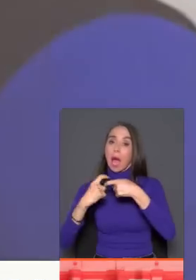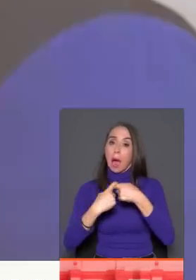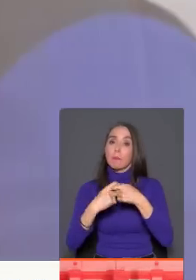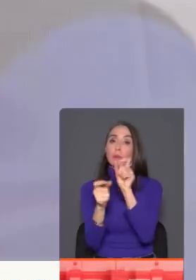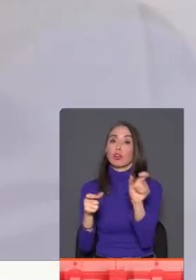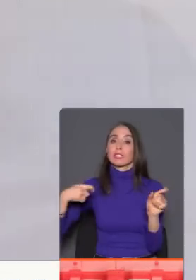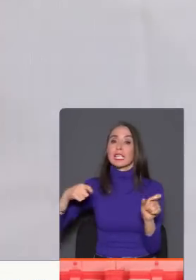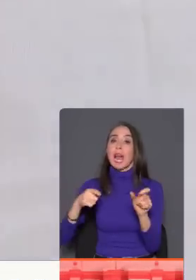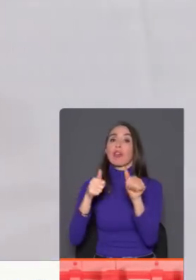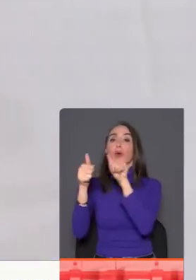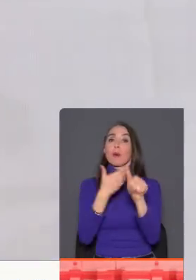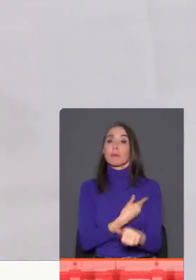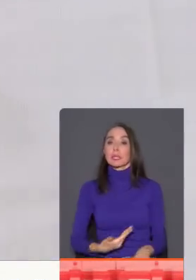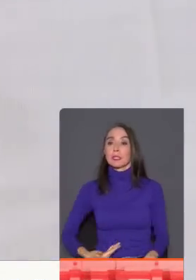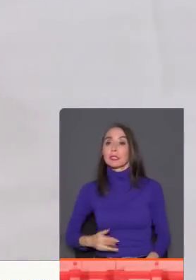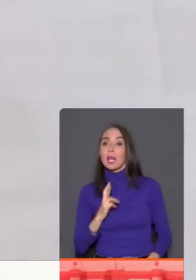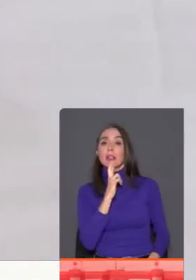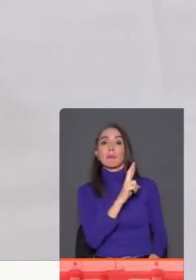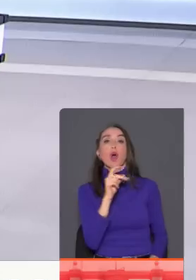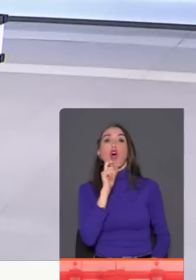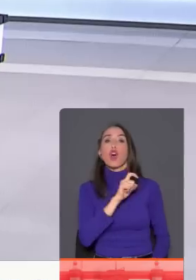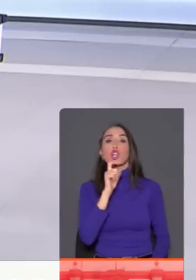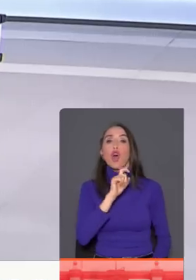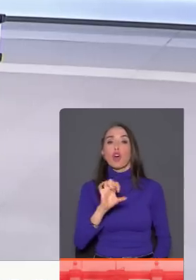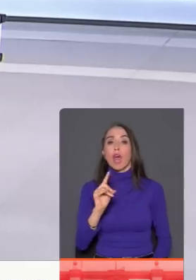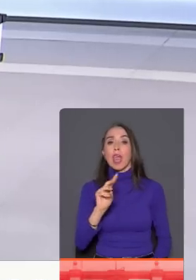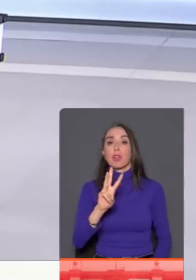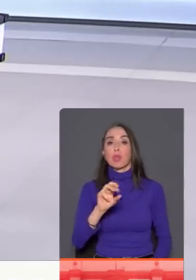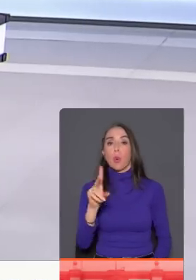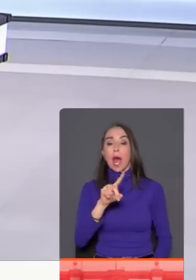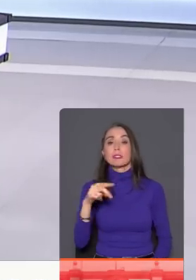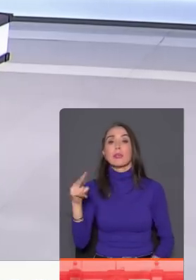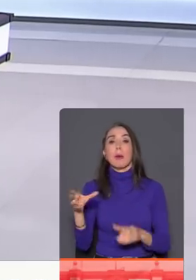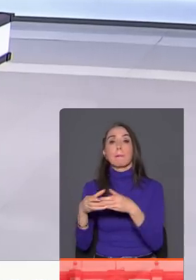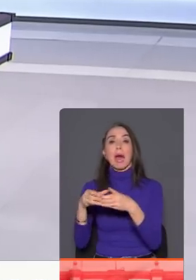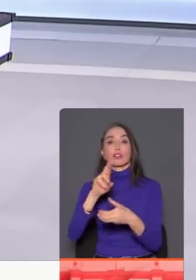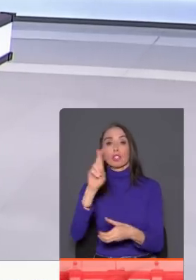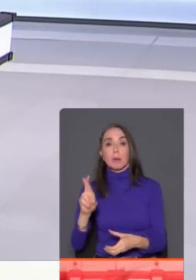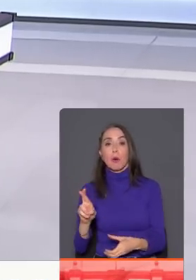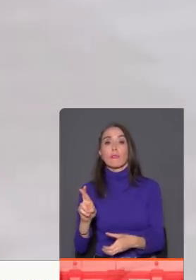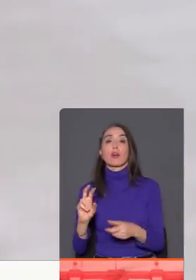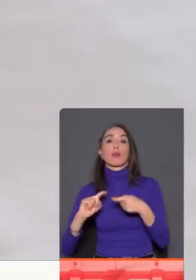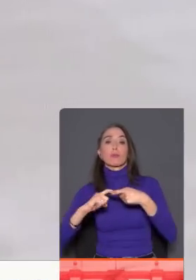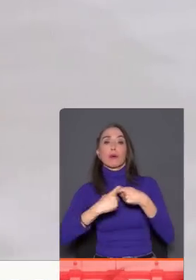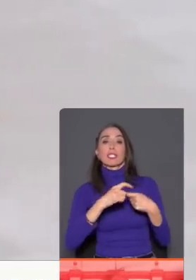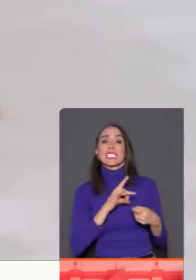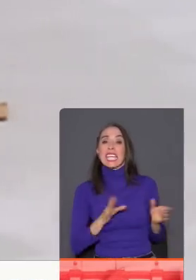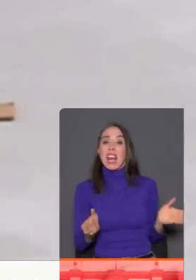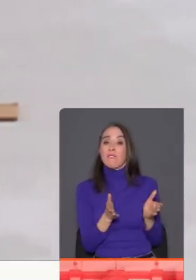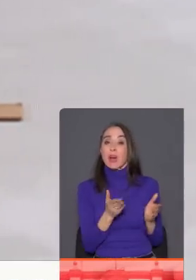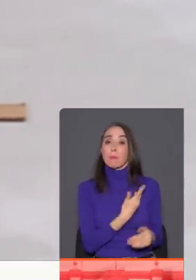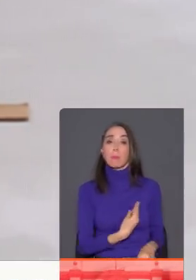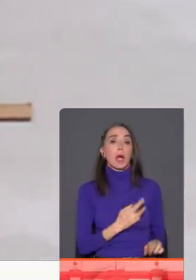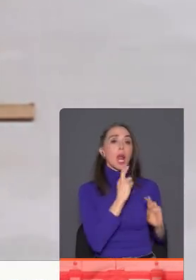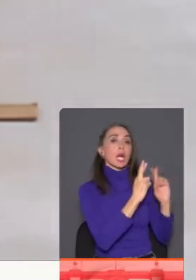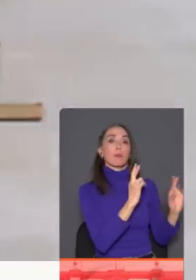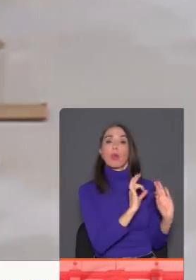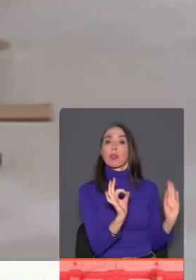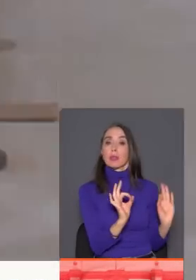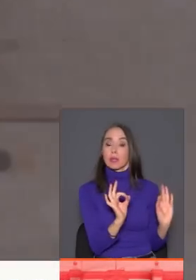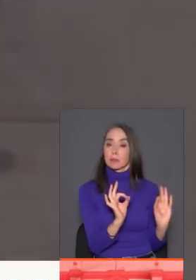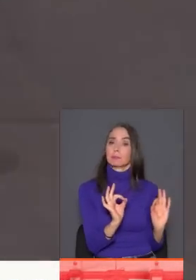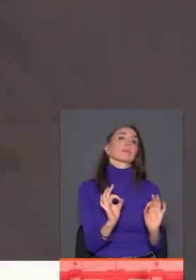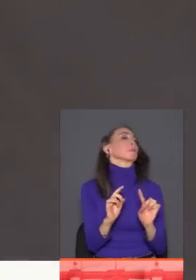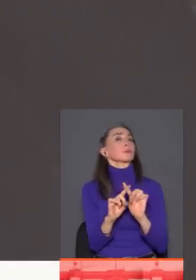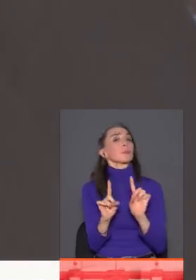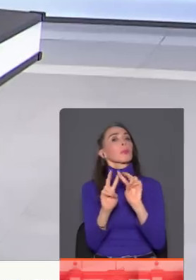respondió como presidente los juegos de los republicanos pero los presentes los partidos de ciudadanos hicieron de alguna manera responder en este caso seguimos hablando